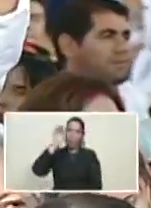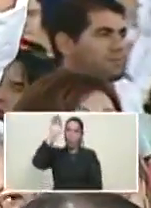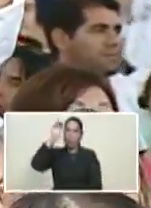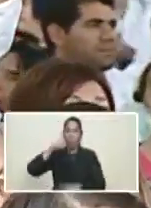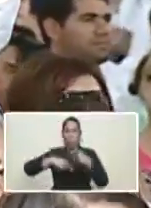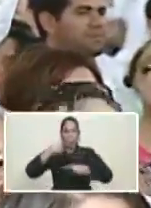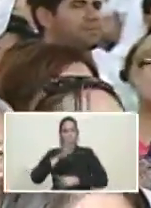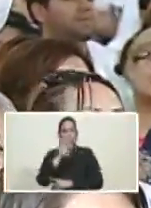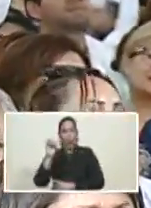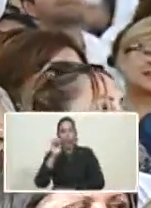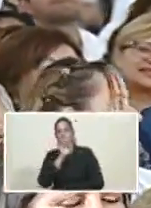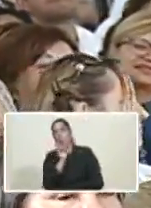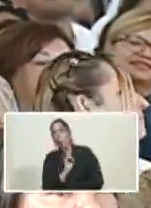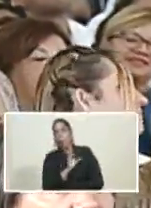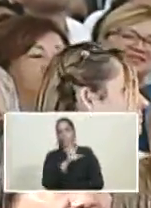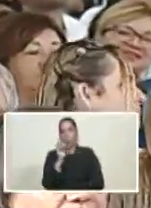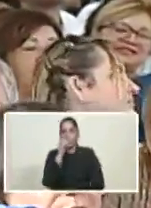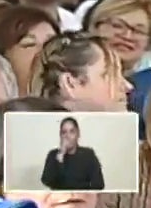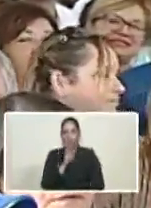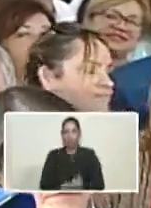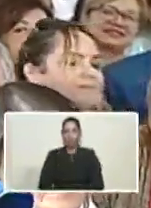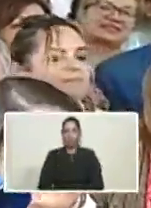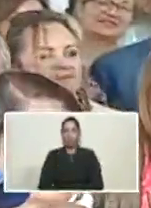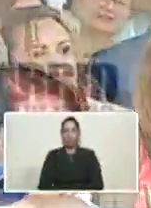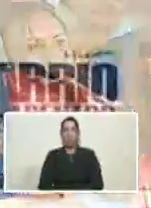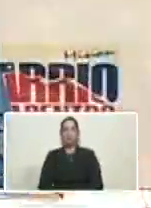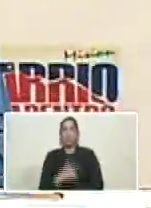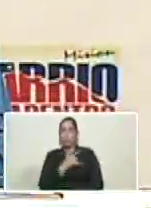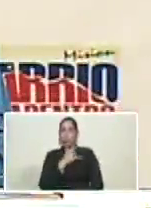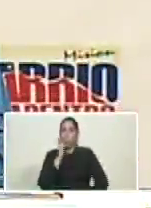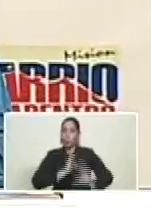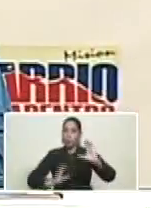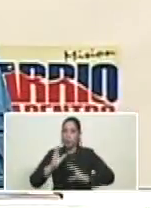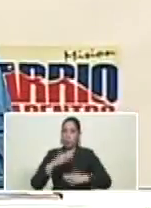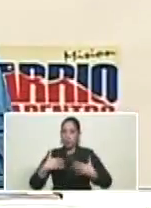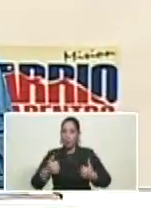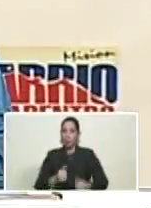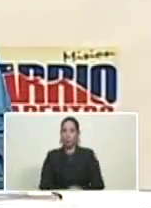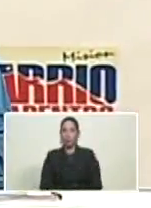próximos 40, 50 años, desde la Universidad de las Ciencias de la Salud.